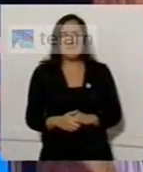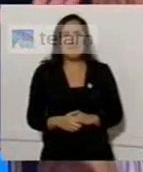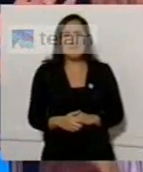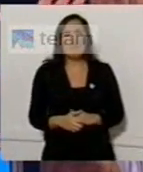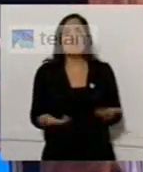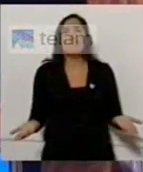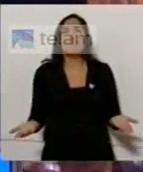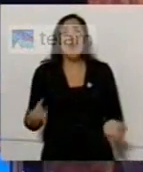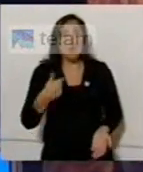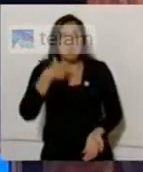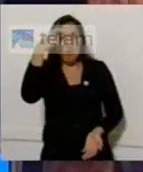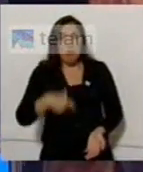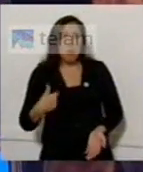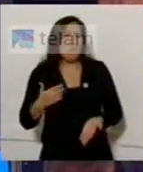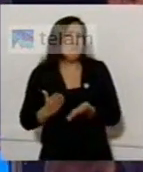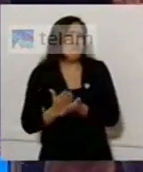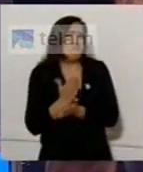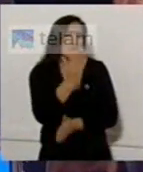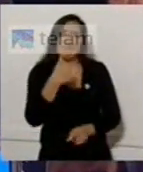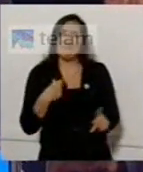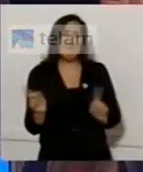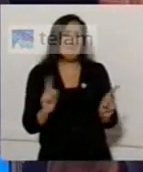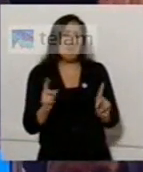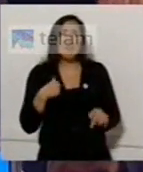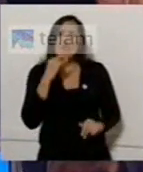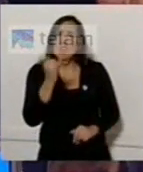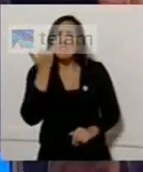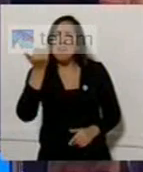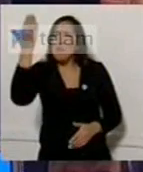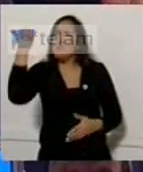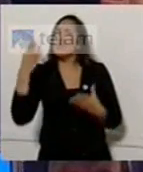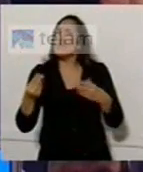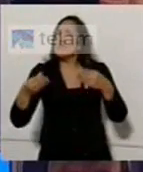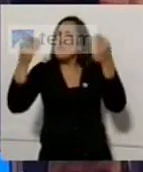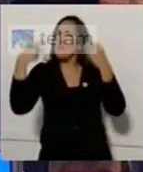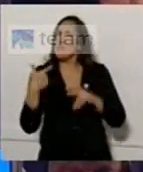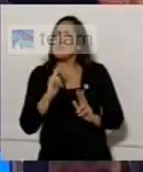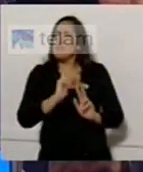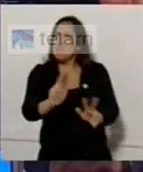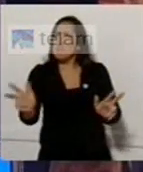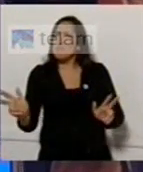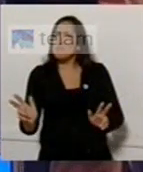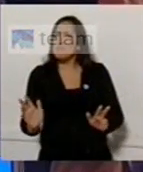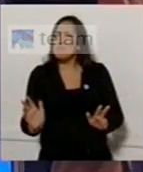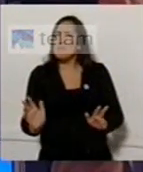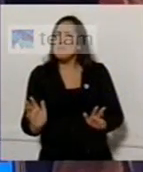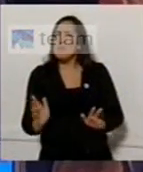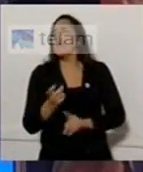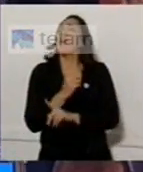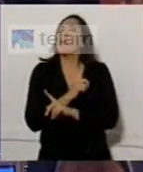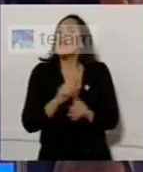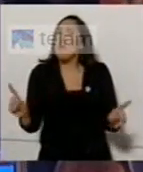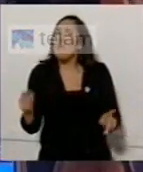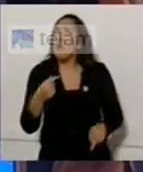yo no soy eterna, lo he dicho muchas veces, y lo que es más importante, tampoco lo